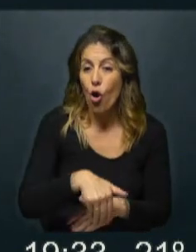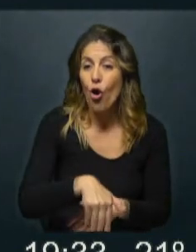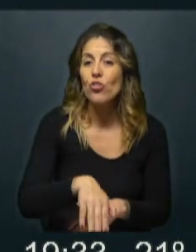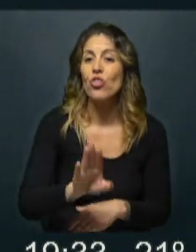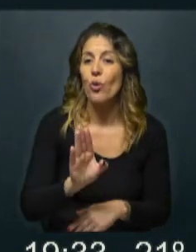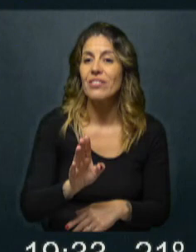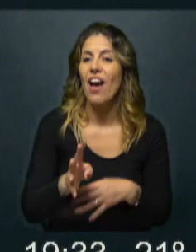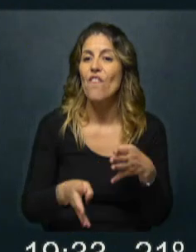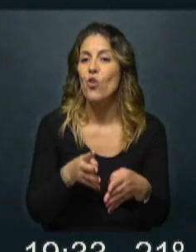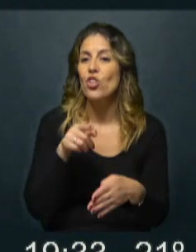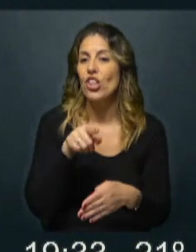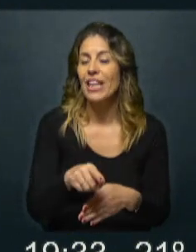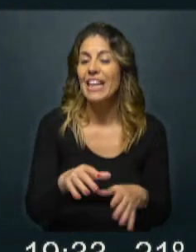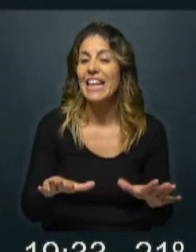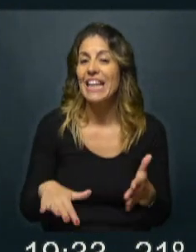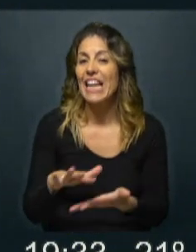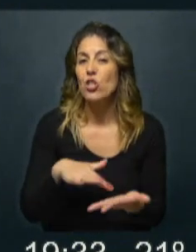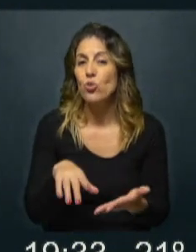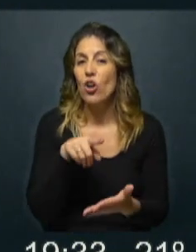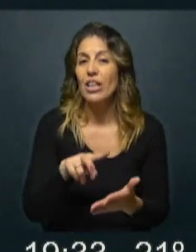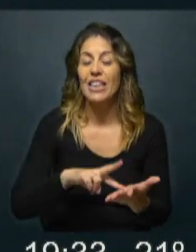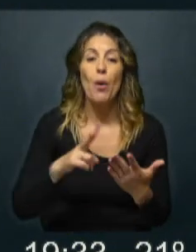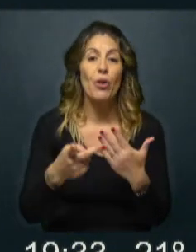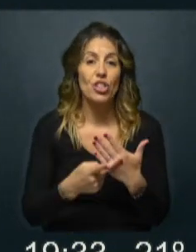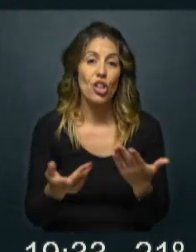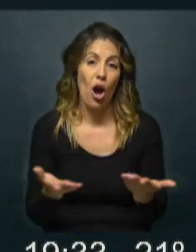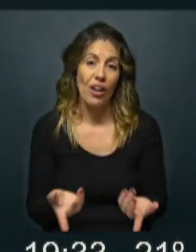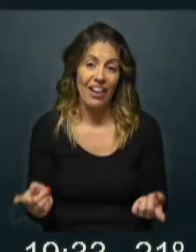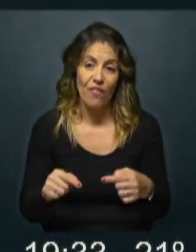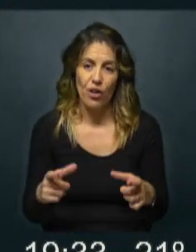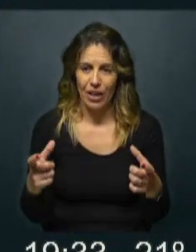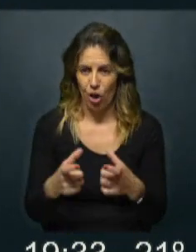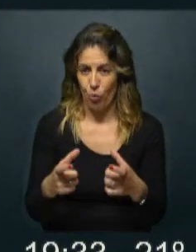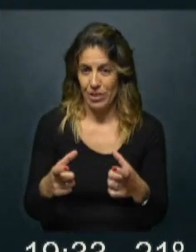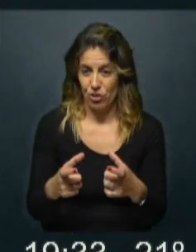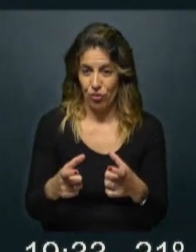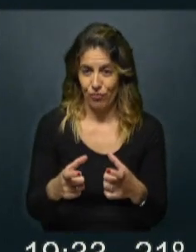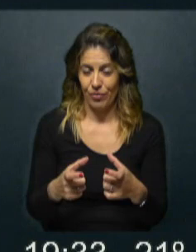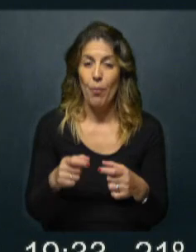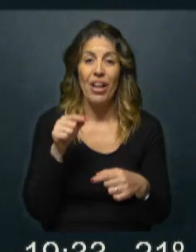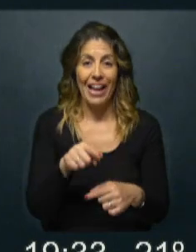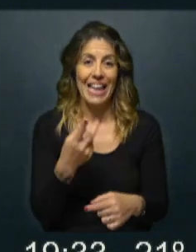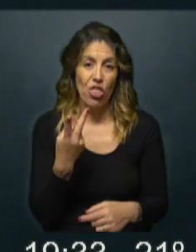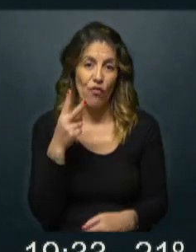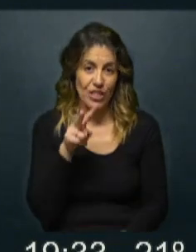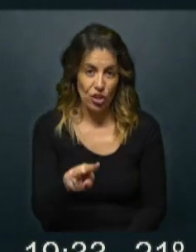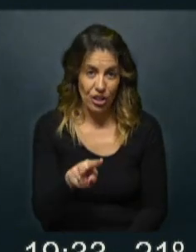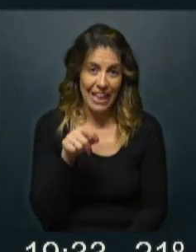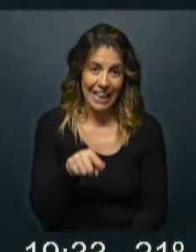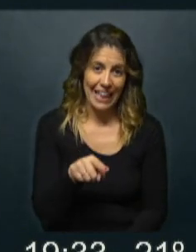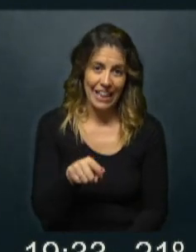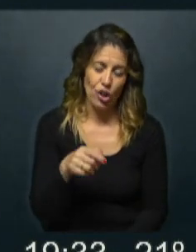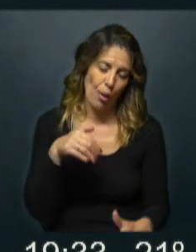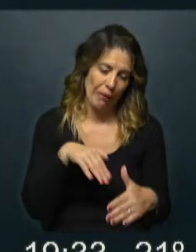en función de Qué sucede con este mismo proyecto ahora que vuelve a la comisión no porque ahí estaban las dos visiones que esto era para